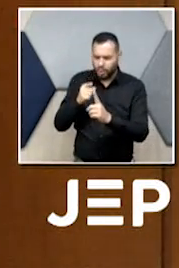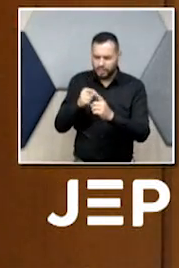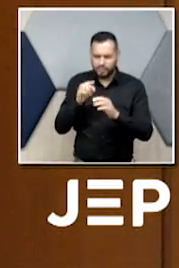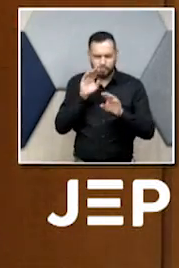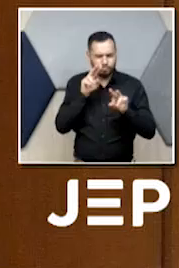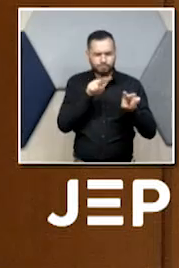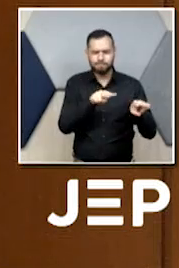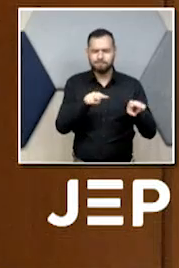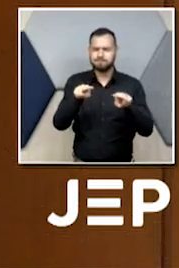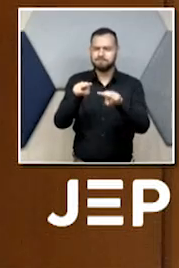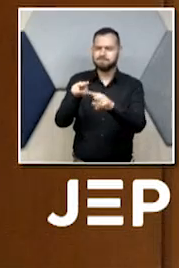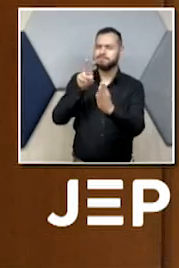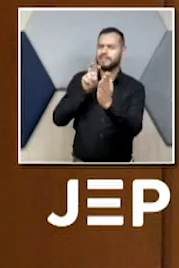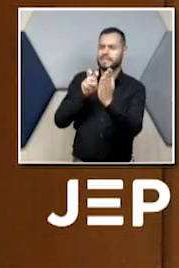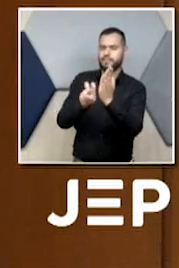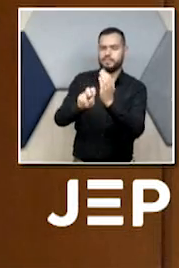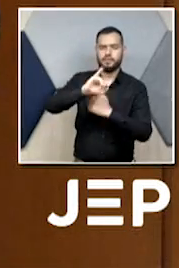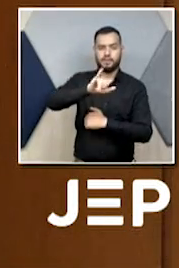de la JEP.